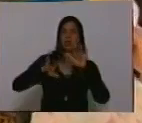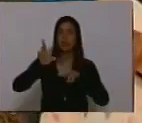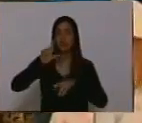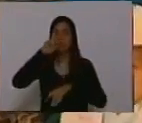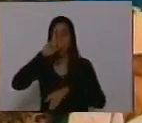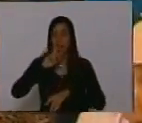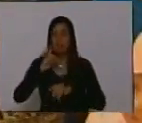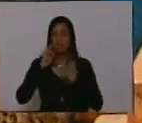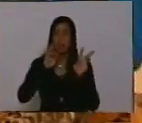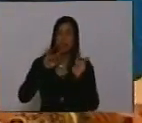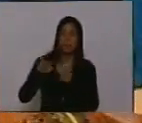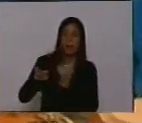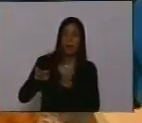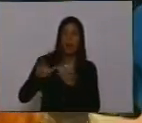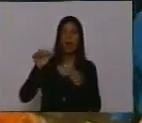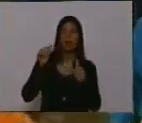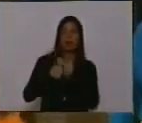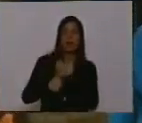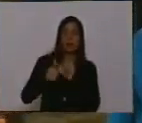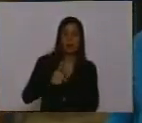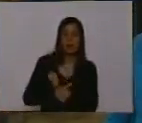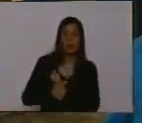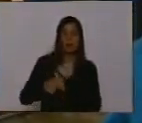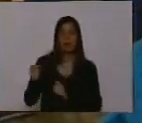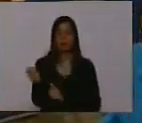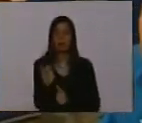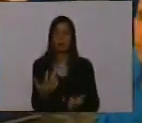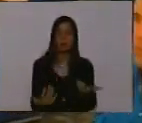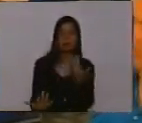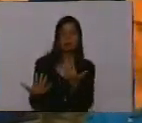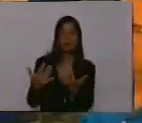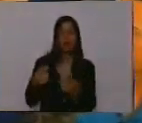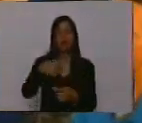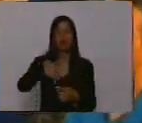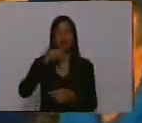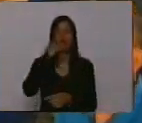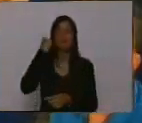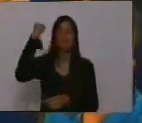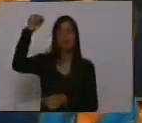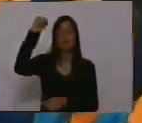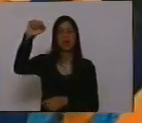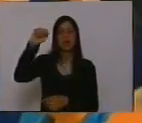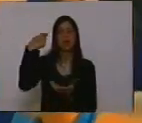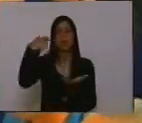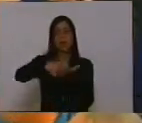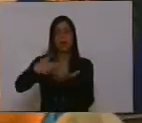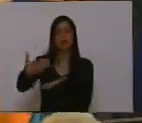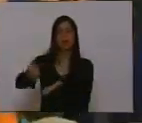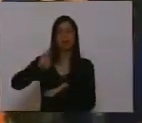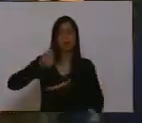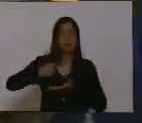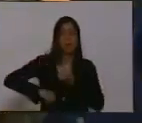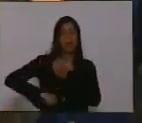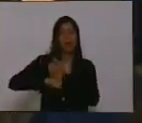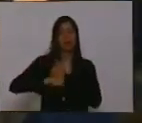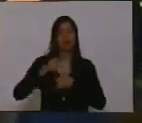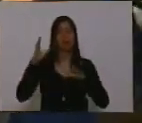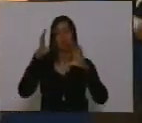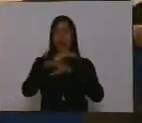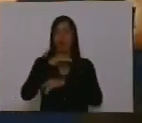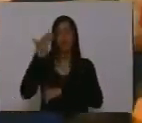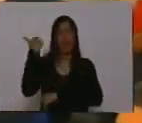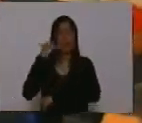que atracaban calles, que quemaban cauchos en busca de las reivindicaciones deportivas. Hablar de la cuarta